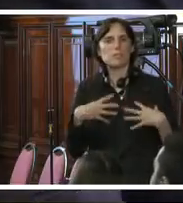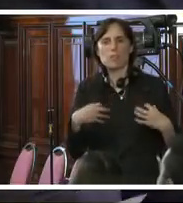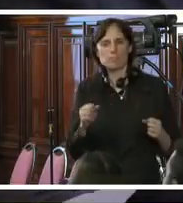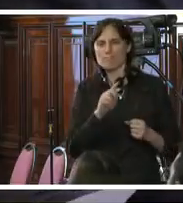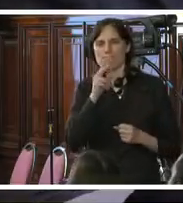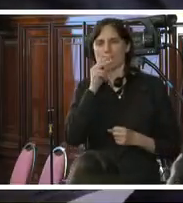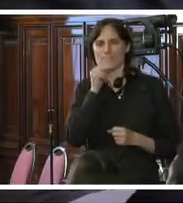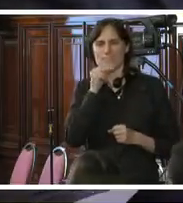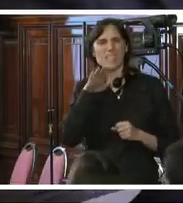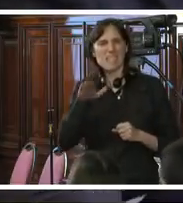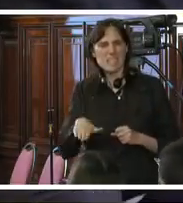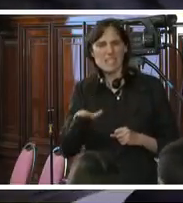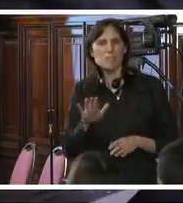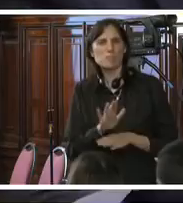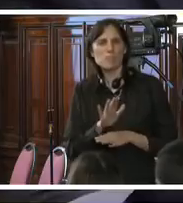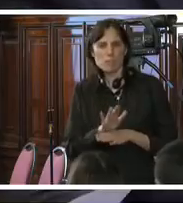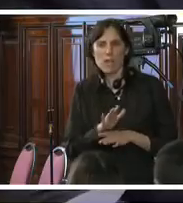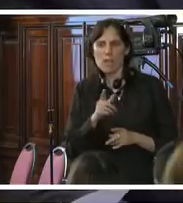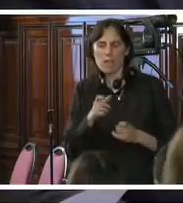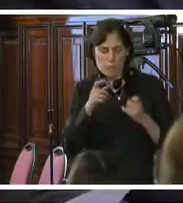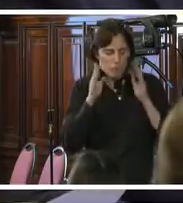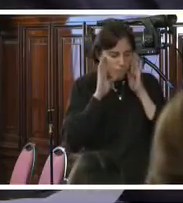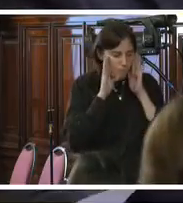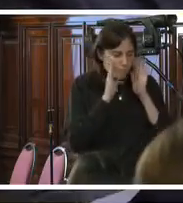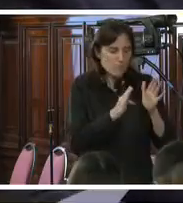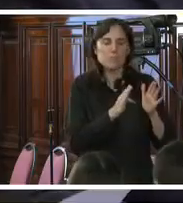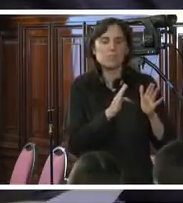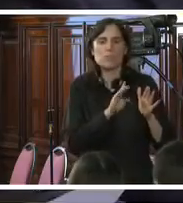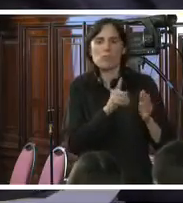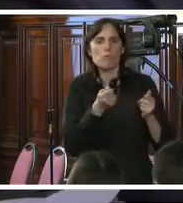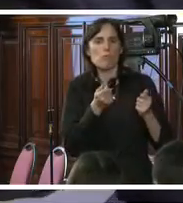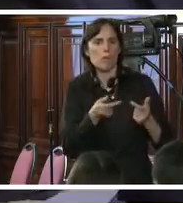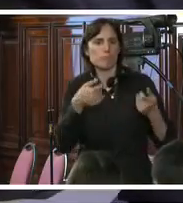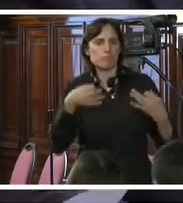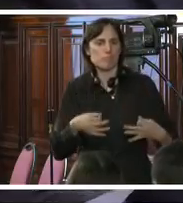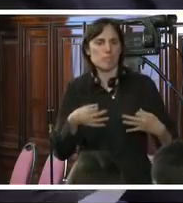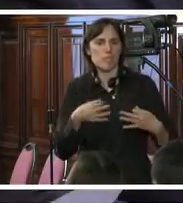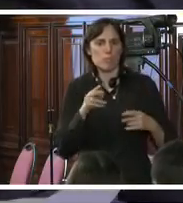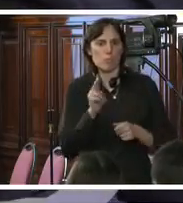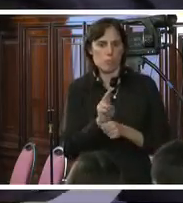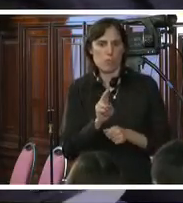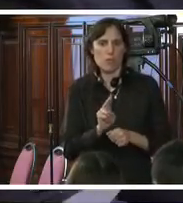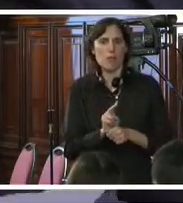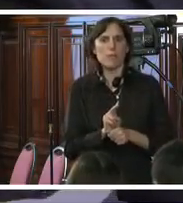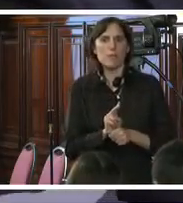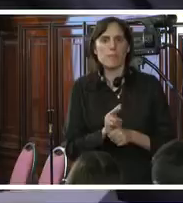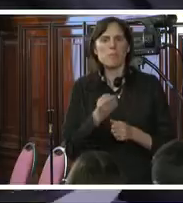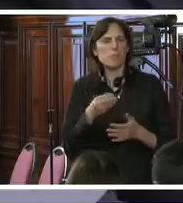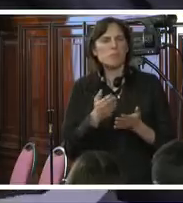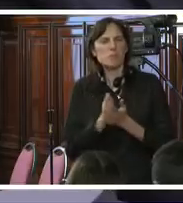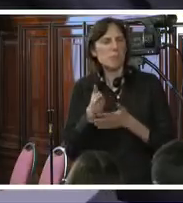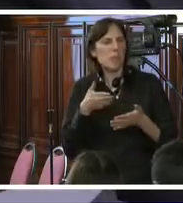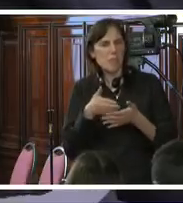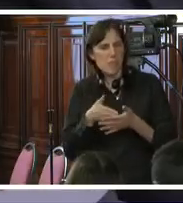niñas como pacientes reales y de atención prioritaria, por lo que no se les brinda una atención oportuna. Por ejemplo, se obstaculiza